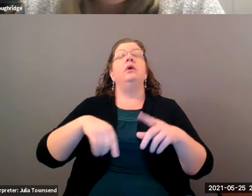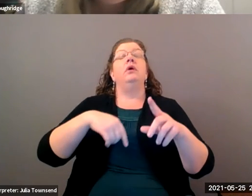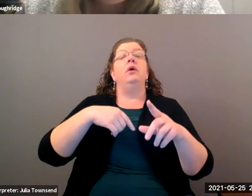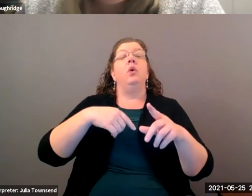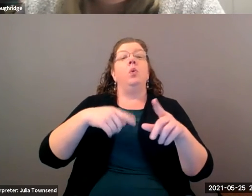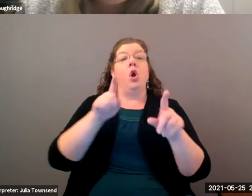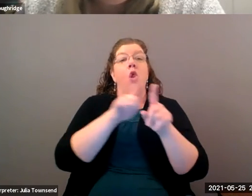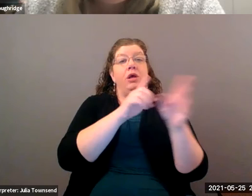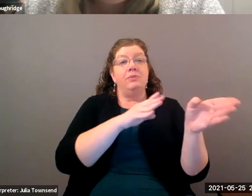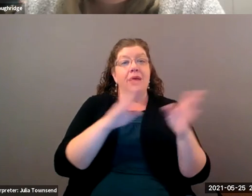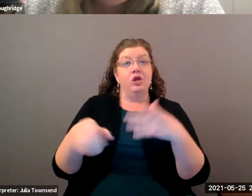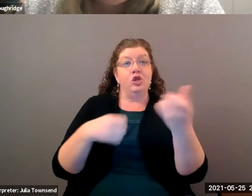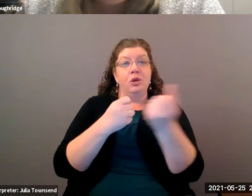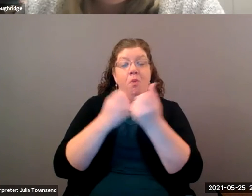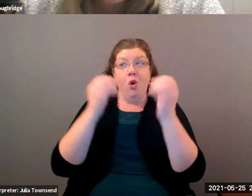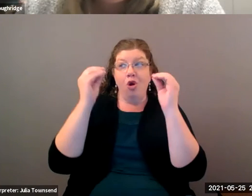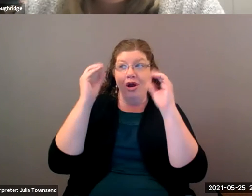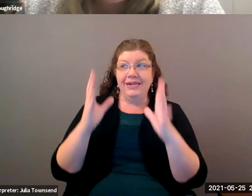Además, pues,